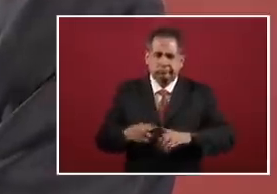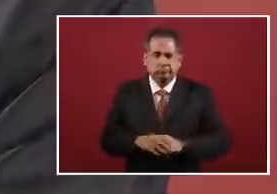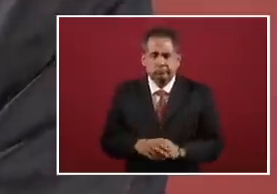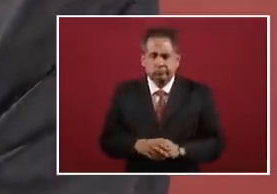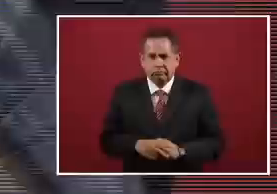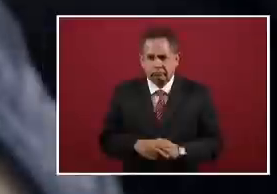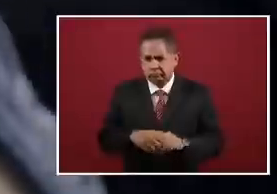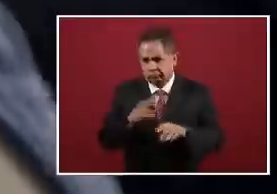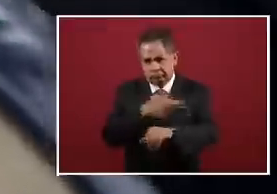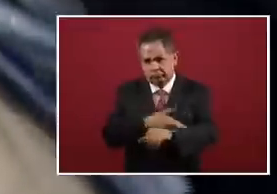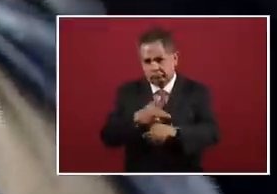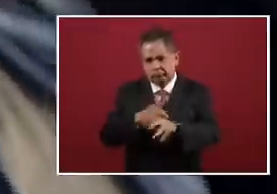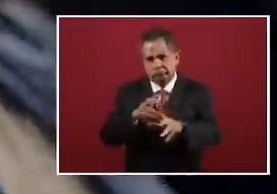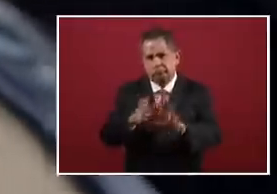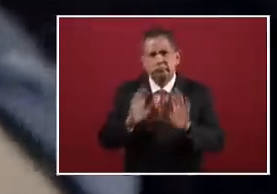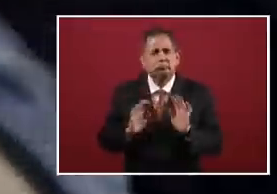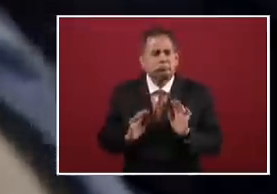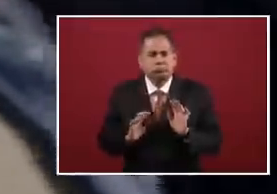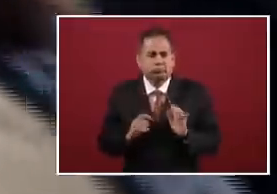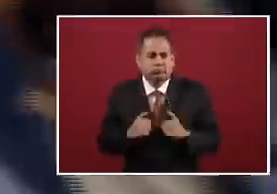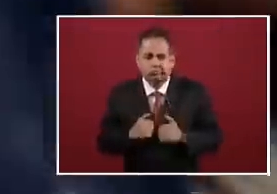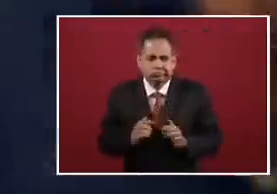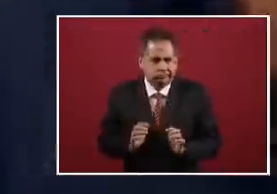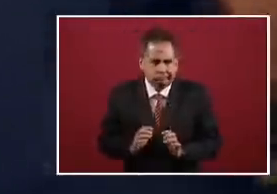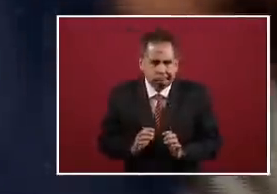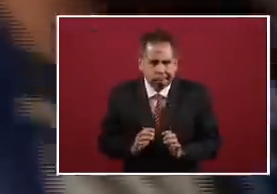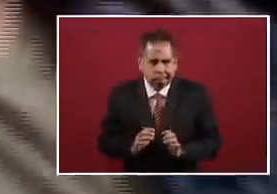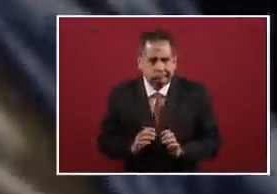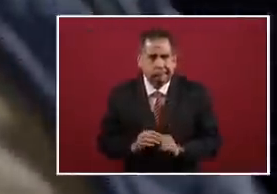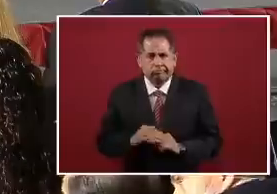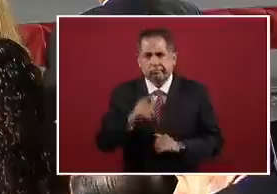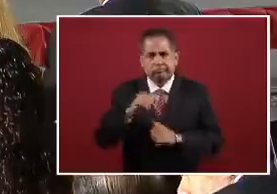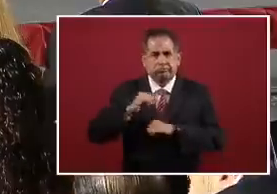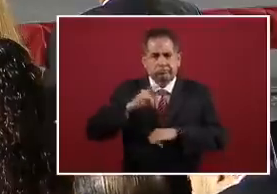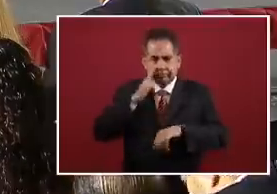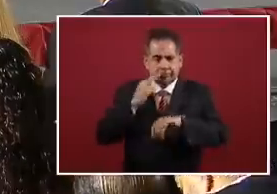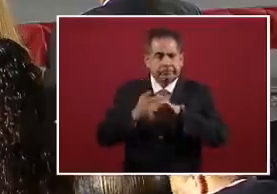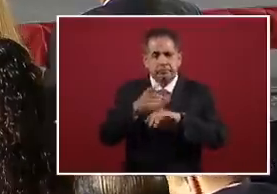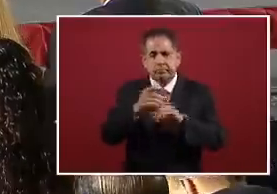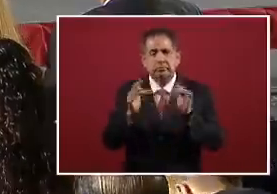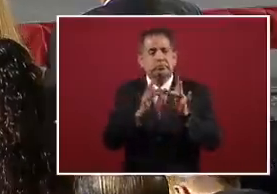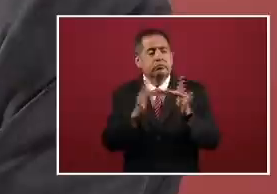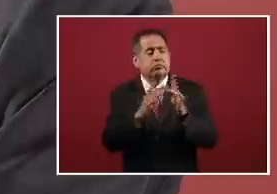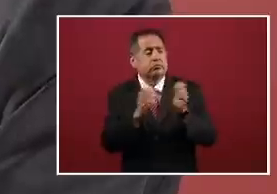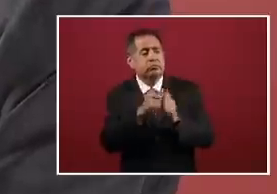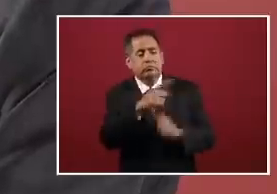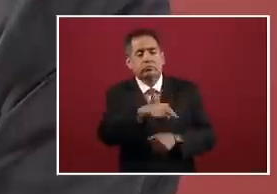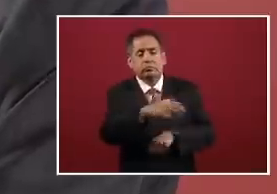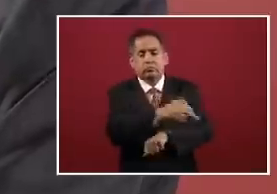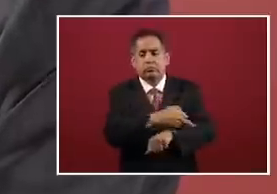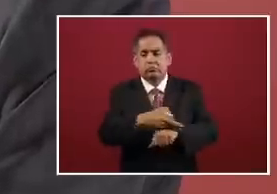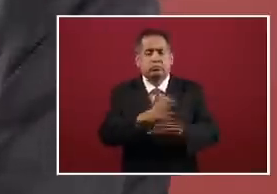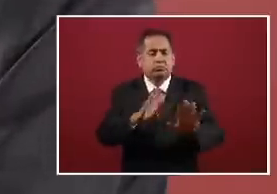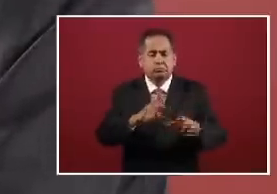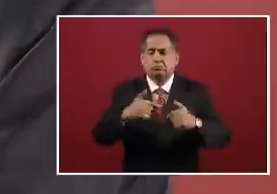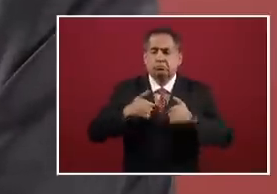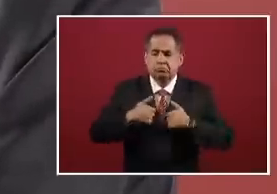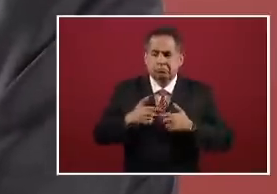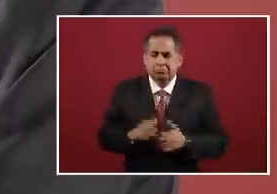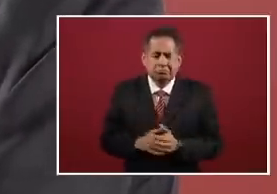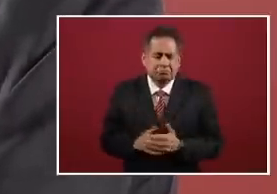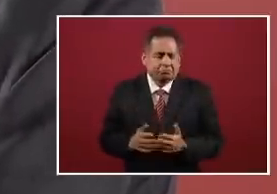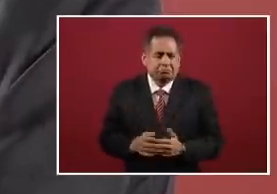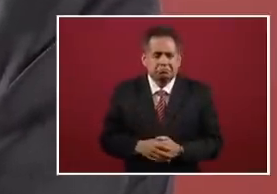en ese sentido? Sí, ha estado ayudando y tiene comunicación con los familiares. Y yo, pues lo